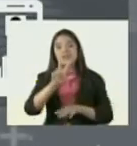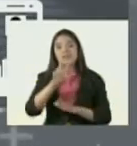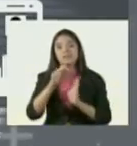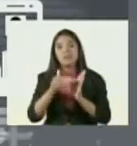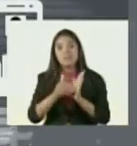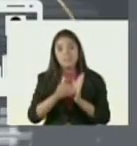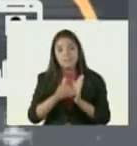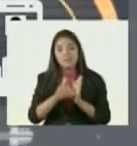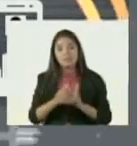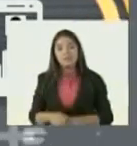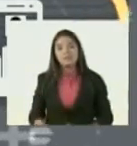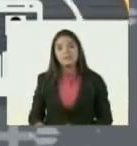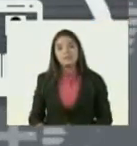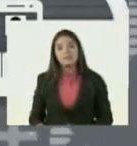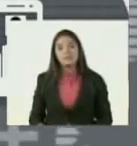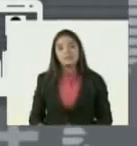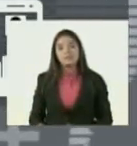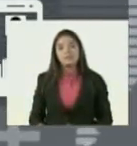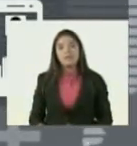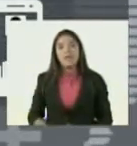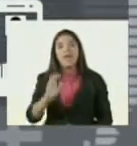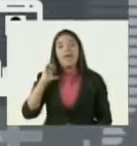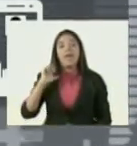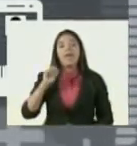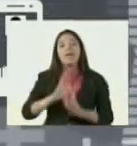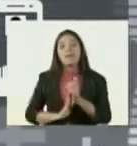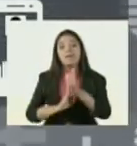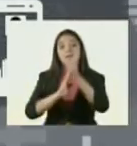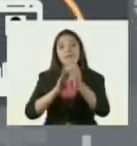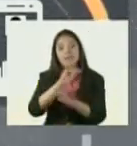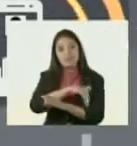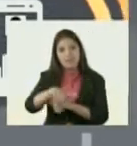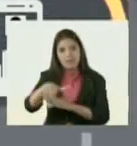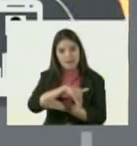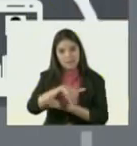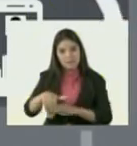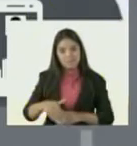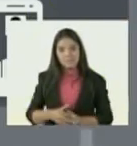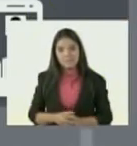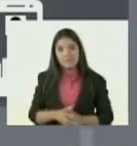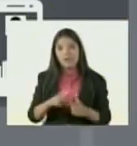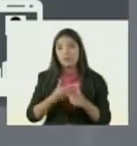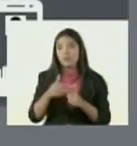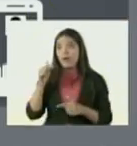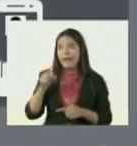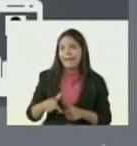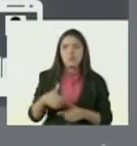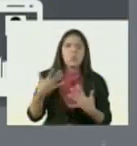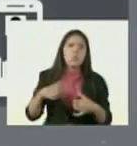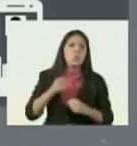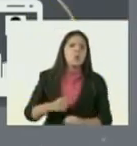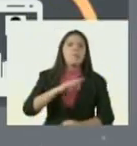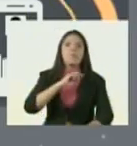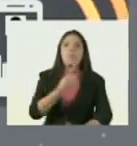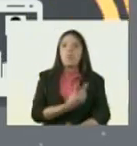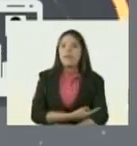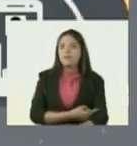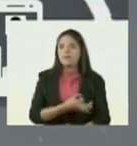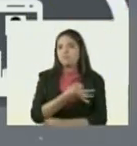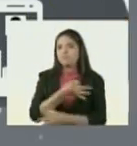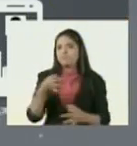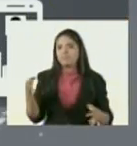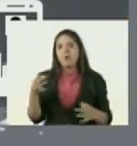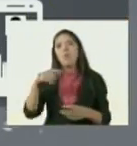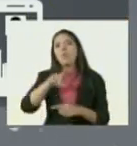173.000 jefes de calle, líderes de calle. Esto es un superpoder que solo